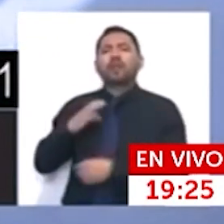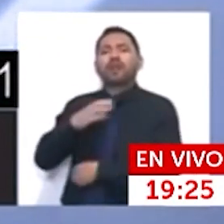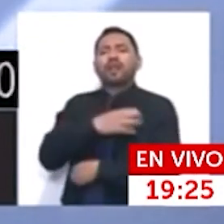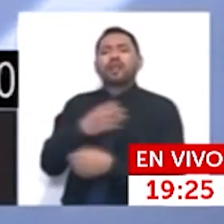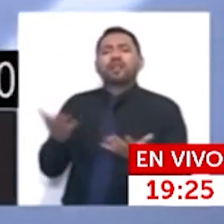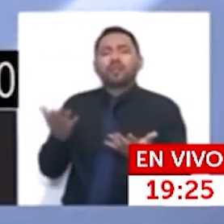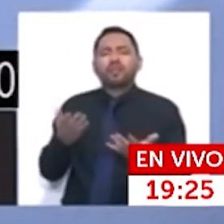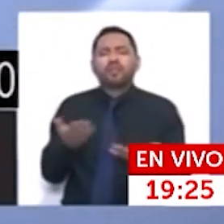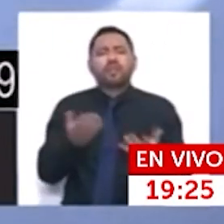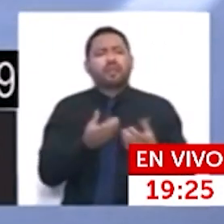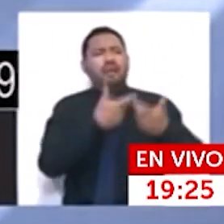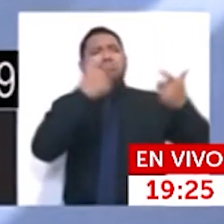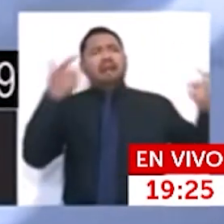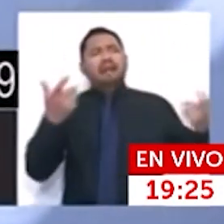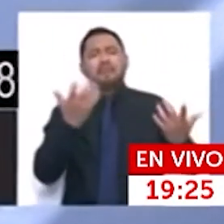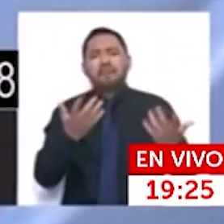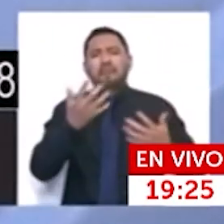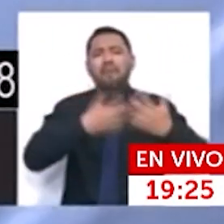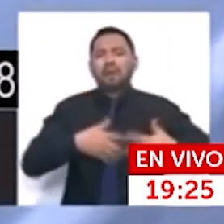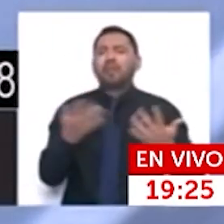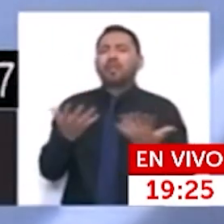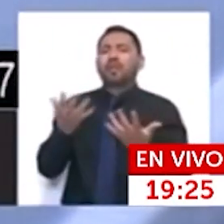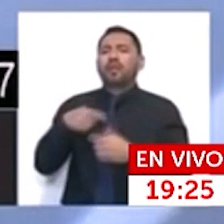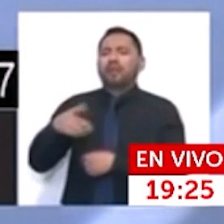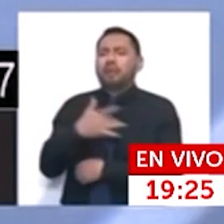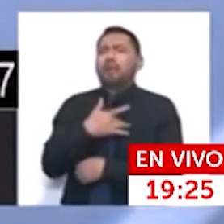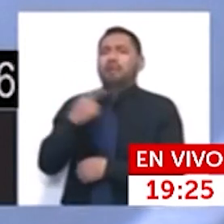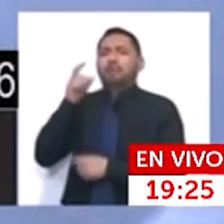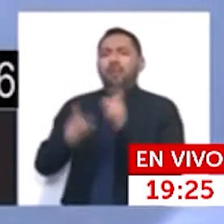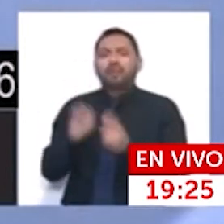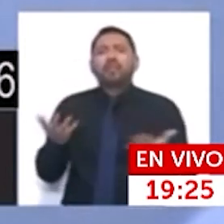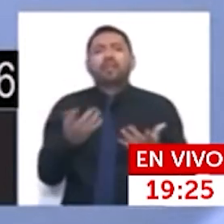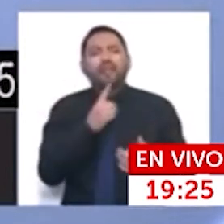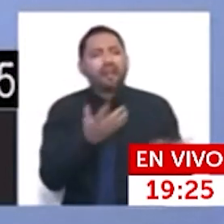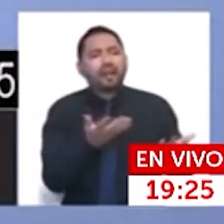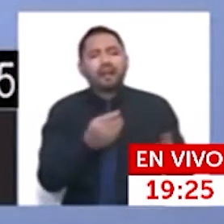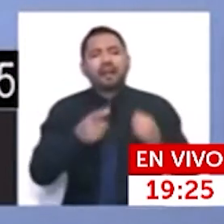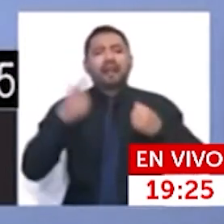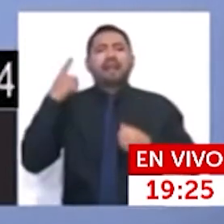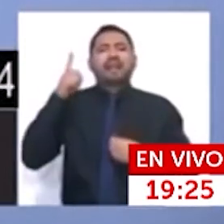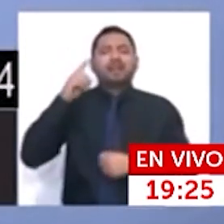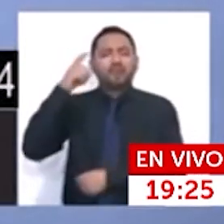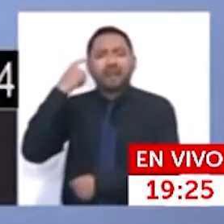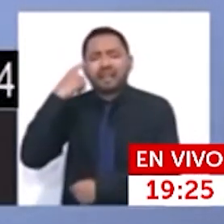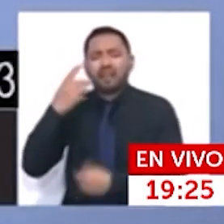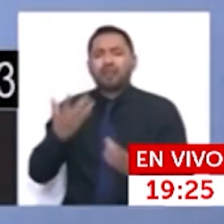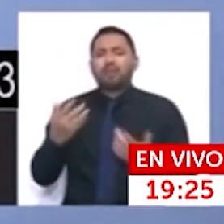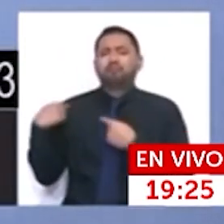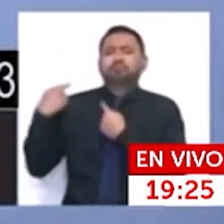estaban los que dicen que son sensibles por el pueblo donde estaban los líderes políticos tradicionales políticos que hoy en día salen a la palestra